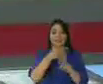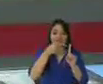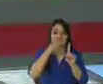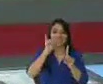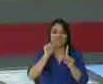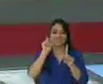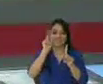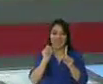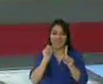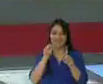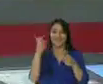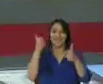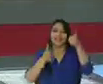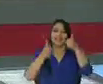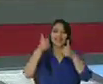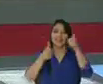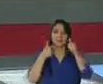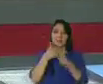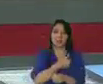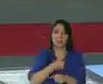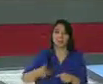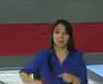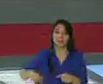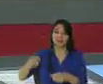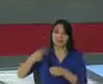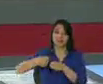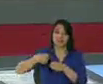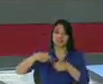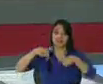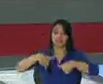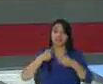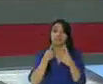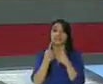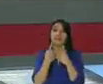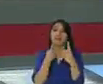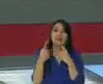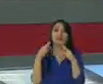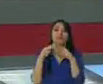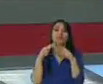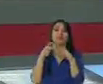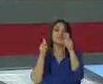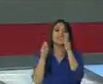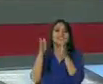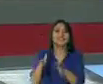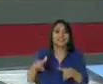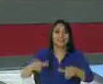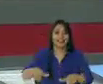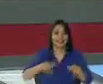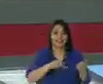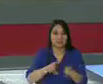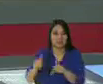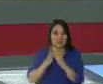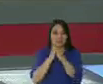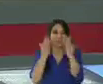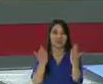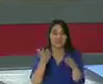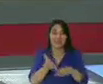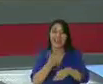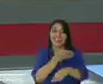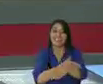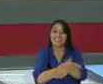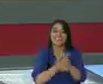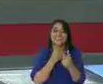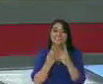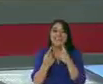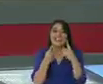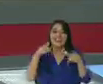Fuerza Compromiso Social, él participó en el espacio Conociendo a los Candidatos. Esto previo al diálogo presidencial que tendremos acá